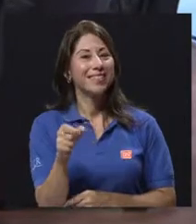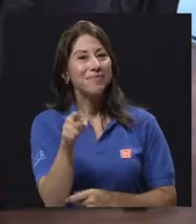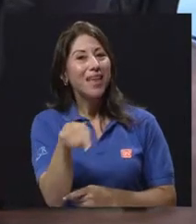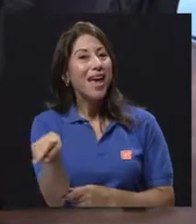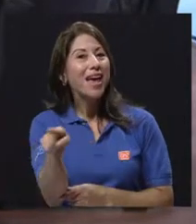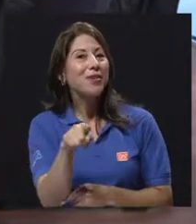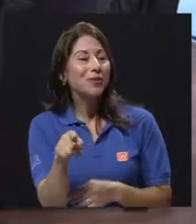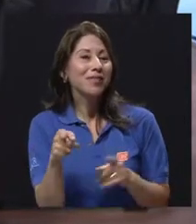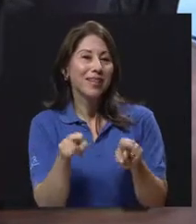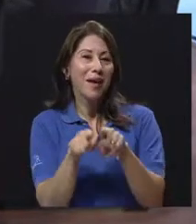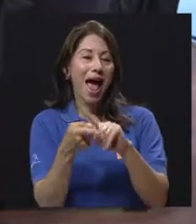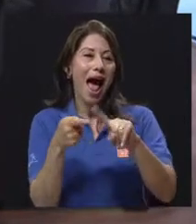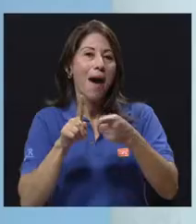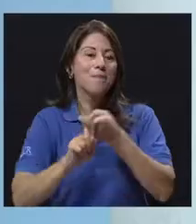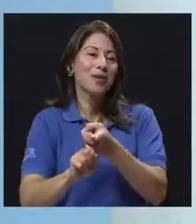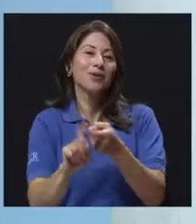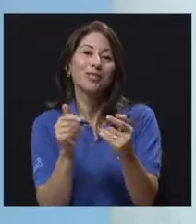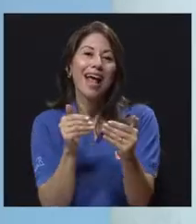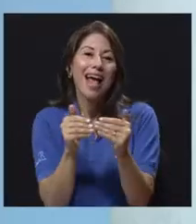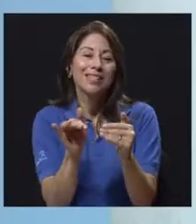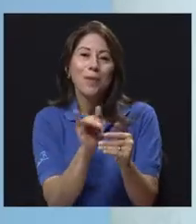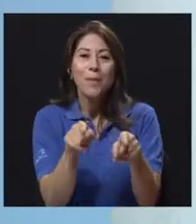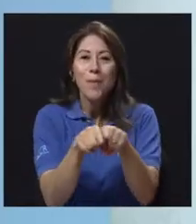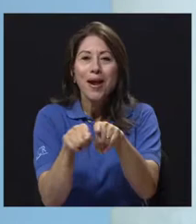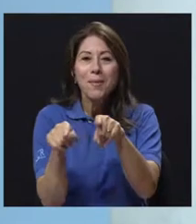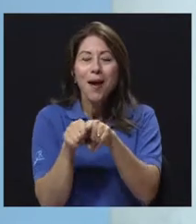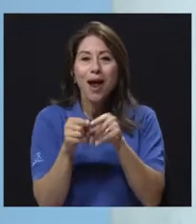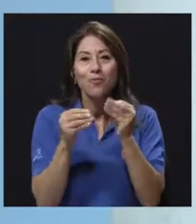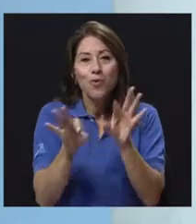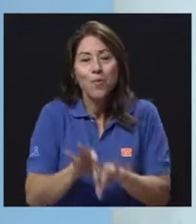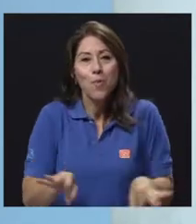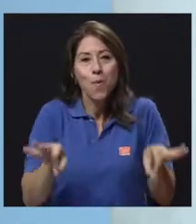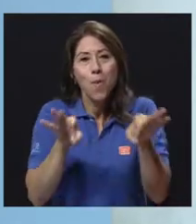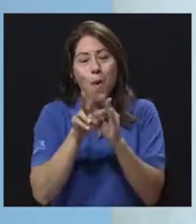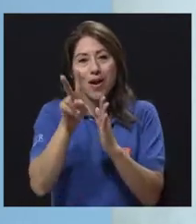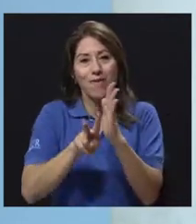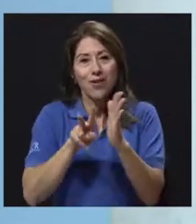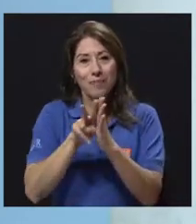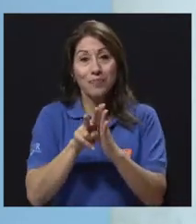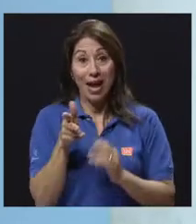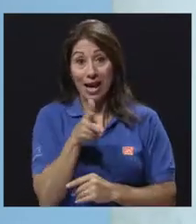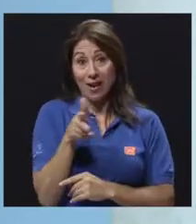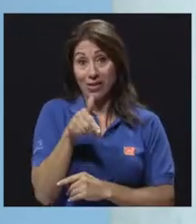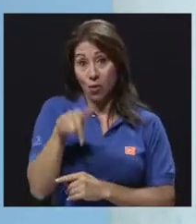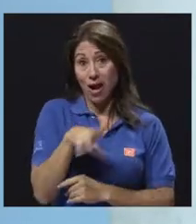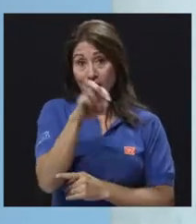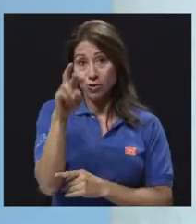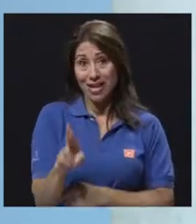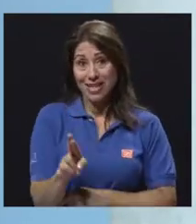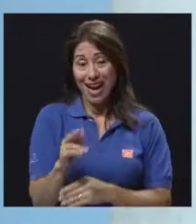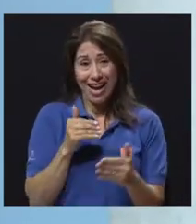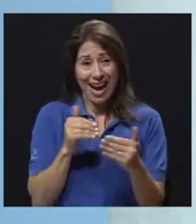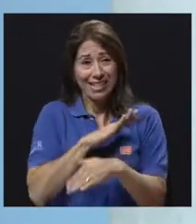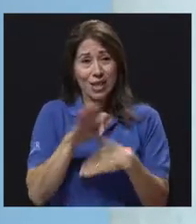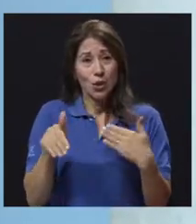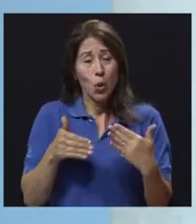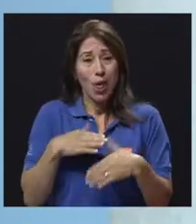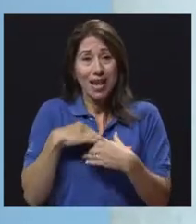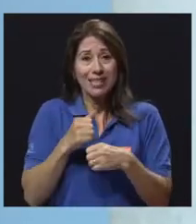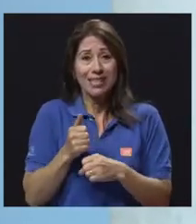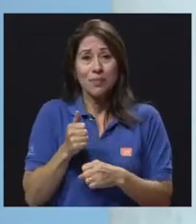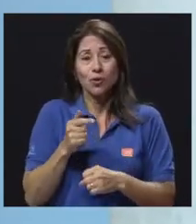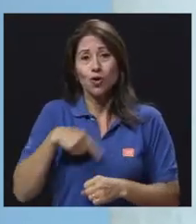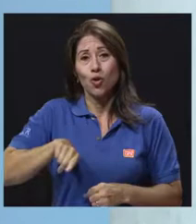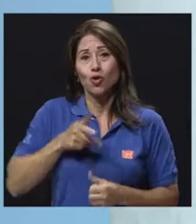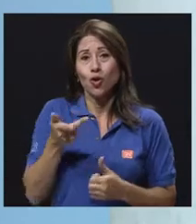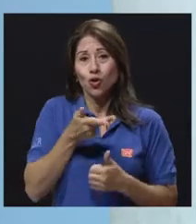casi hermanos, son, sí. ¿Verdad? Son parte importante del documental. La grabación acá en Costa Rica casi que toda la realizamos nosotros